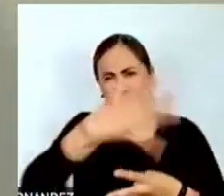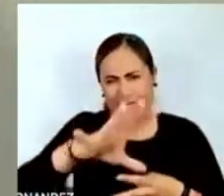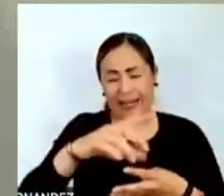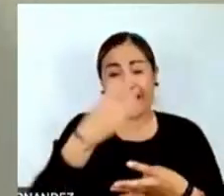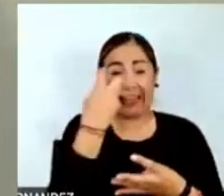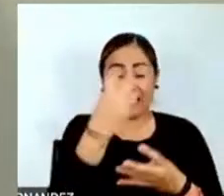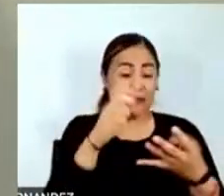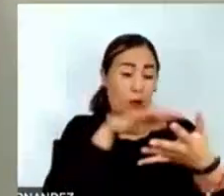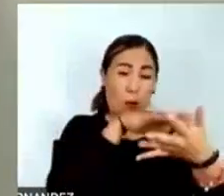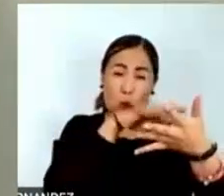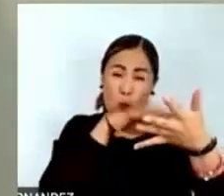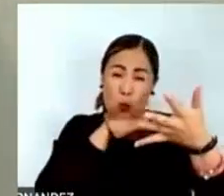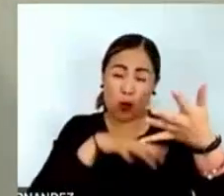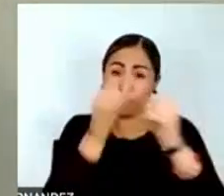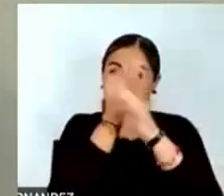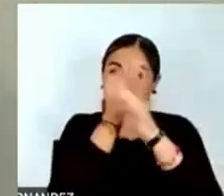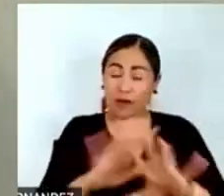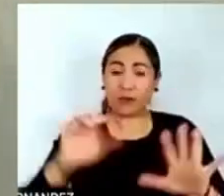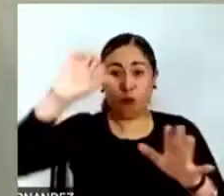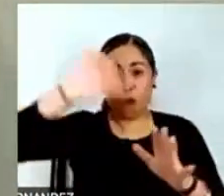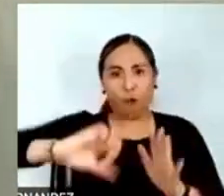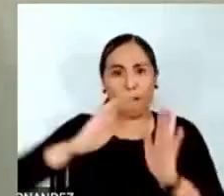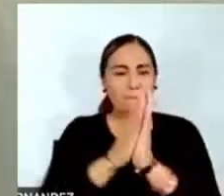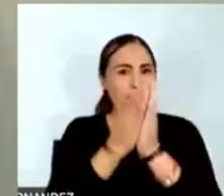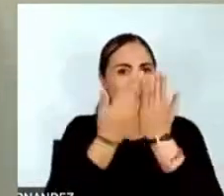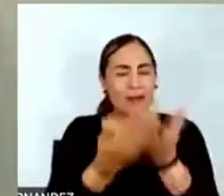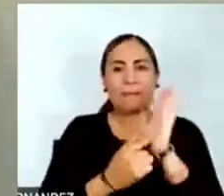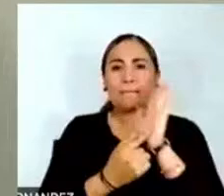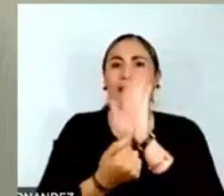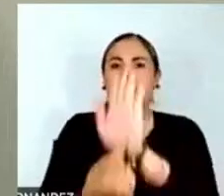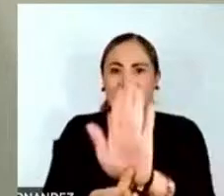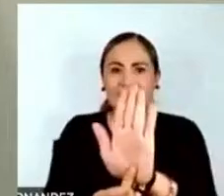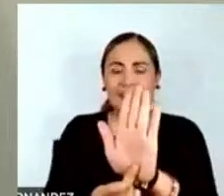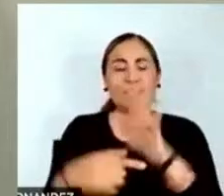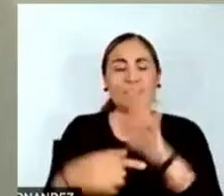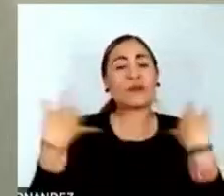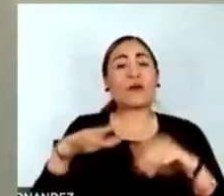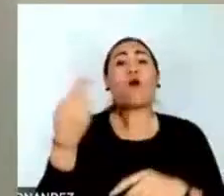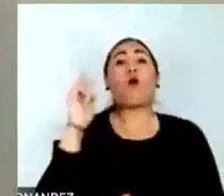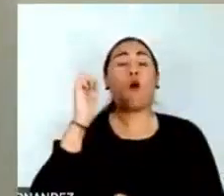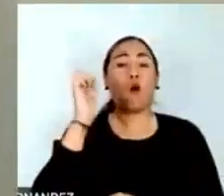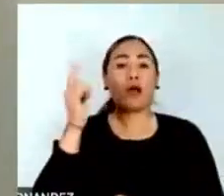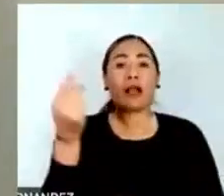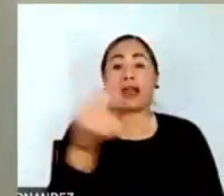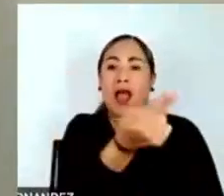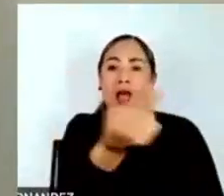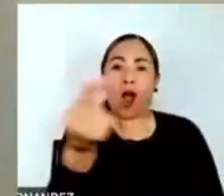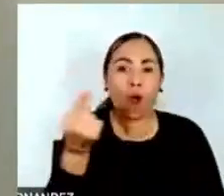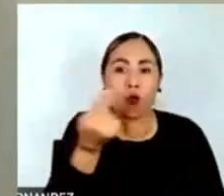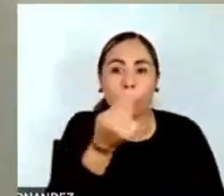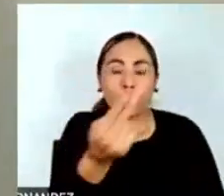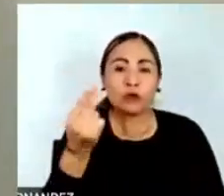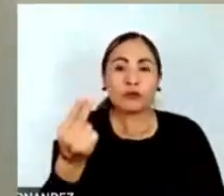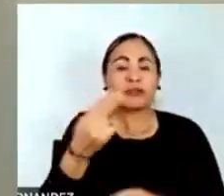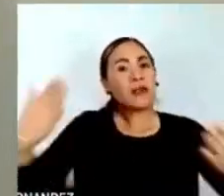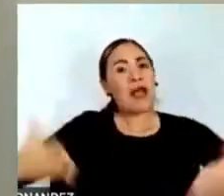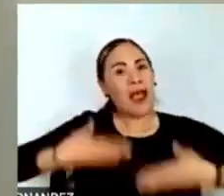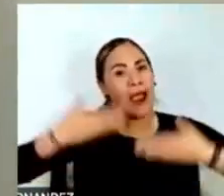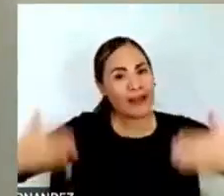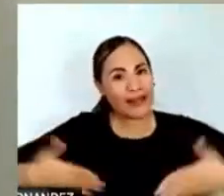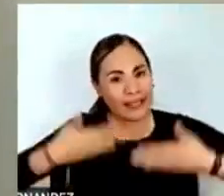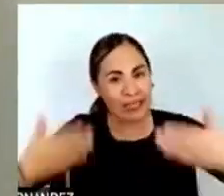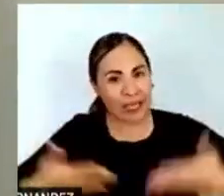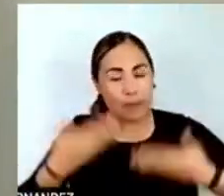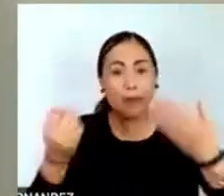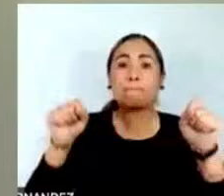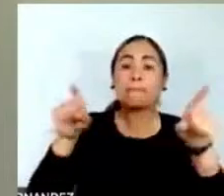que presentamos el día de hoy, esperando que ello motive a todos ustedes y a todos los integrantes de nuestro apreciable